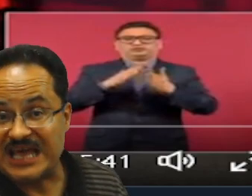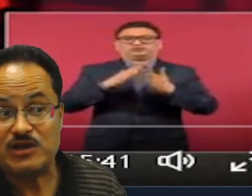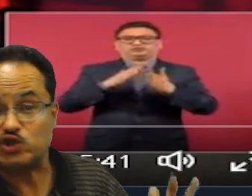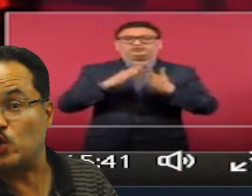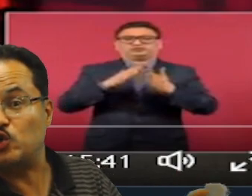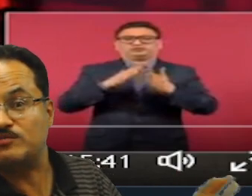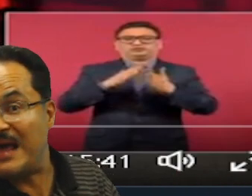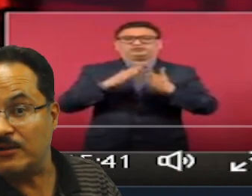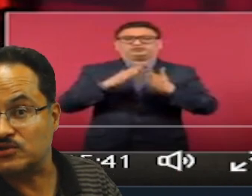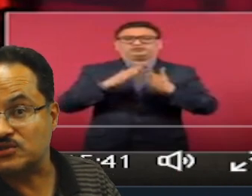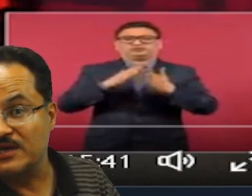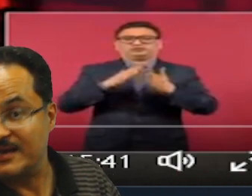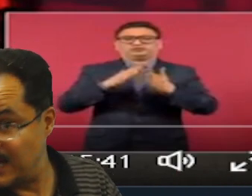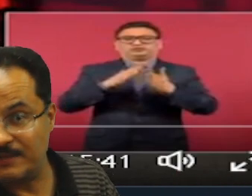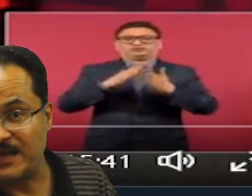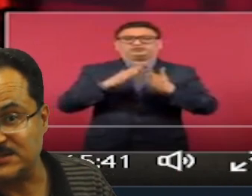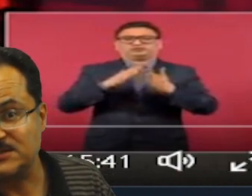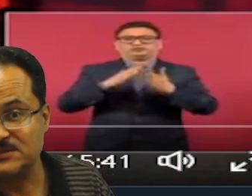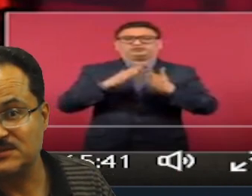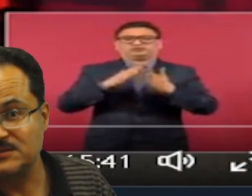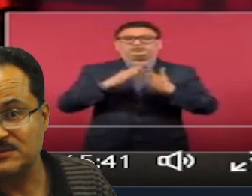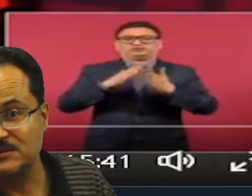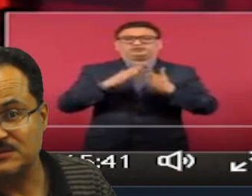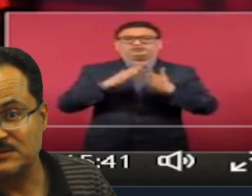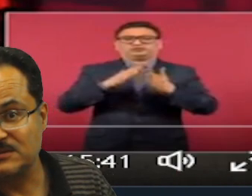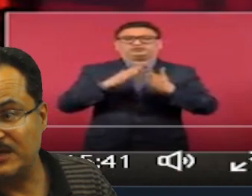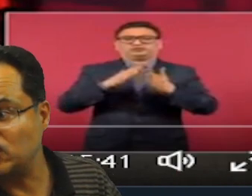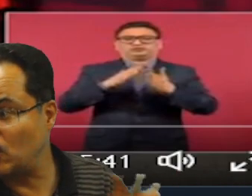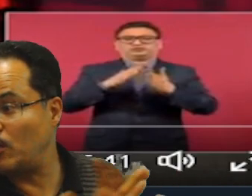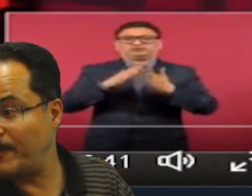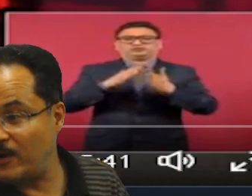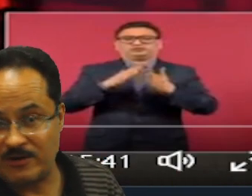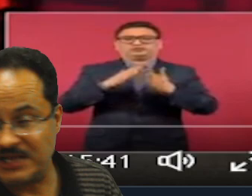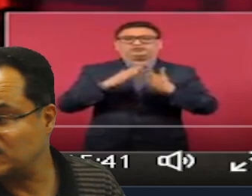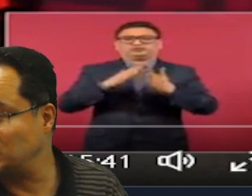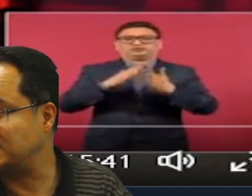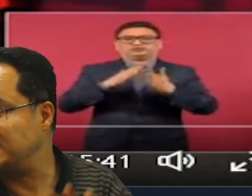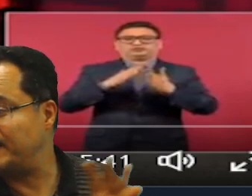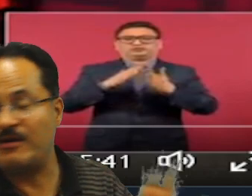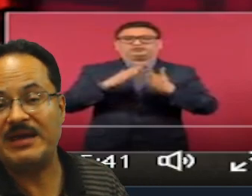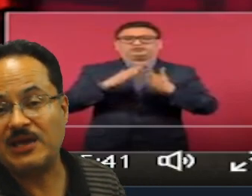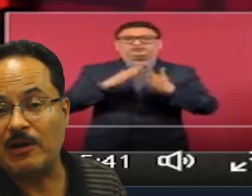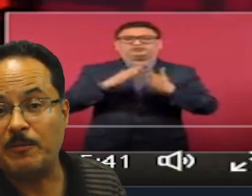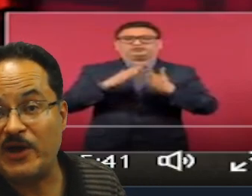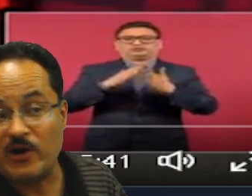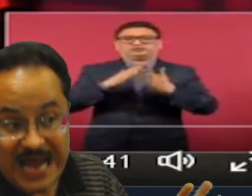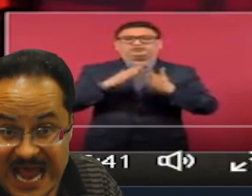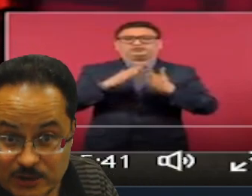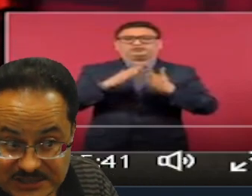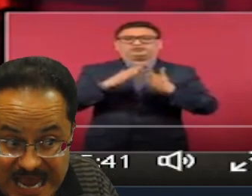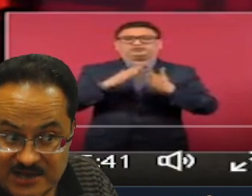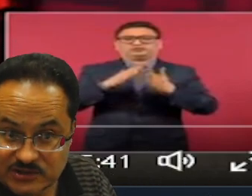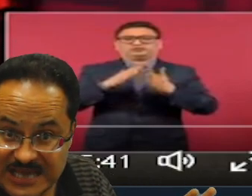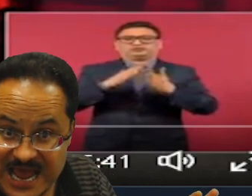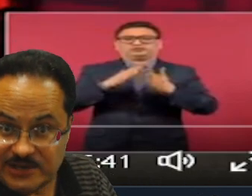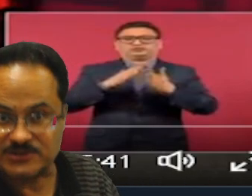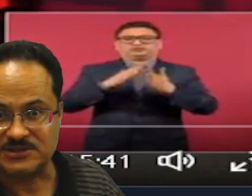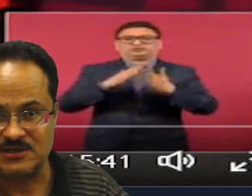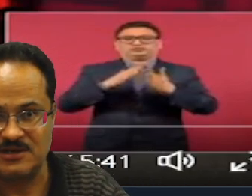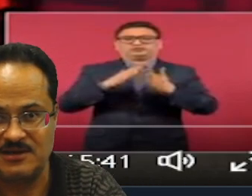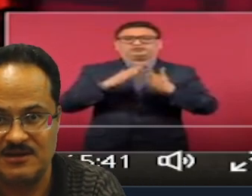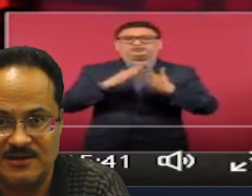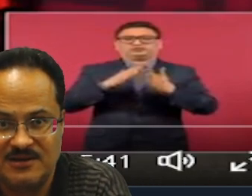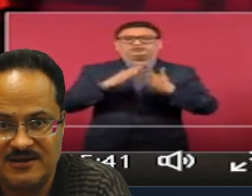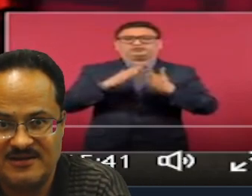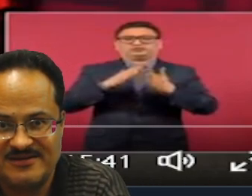adversarios ellos son los malos nada más ellos son lo peor ellos son los que han llevado a México a lo peor ellos ellos